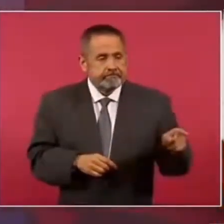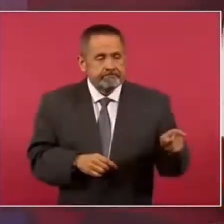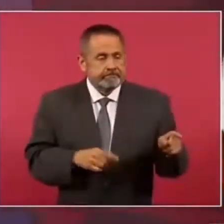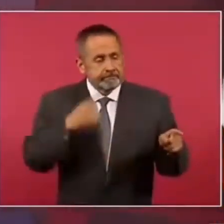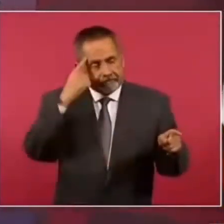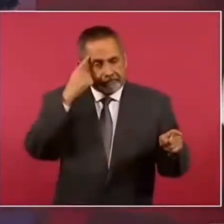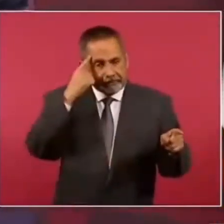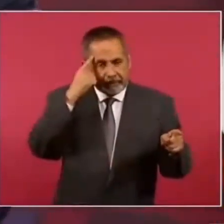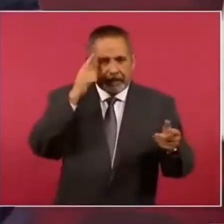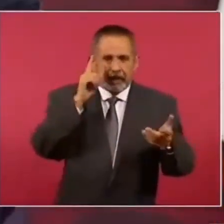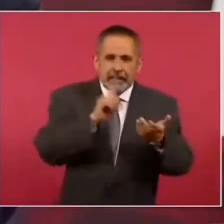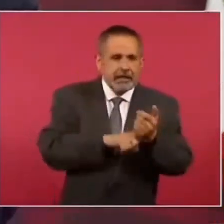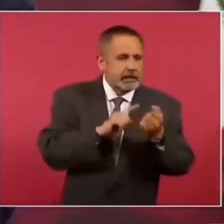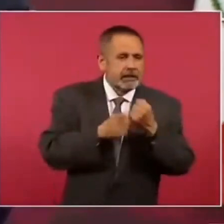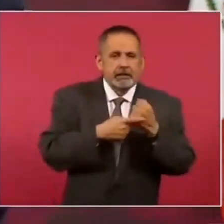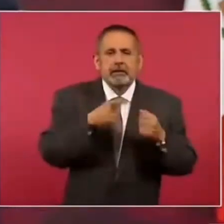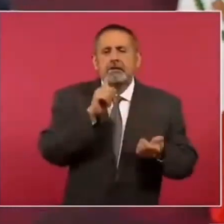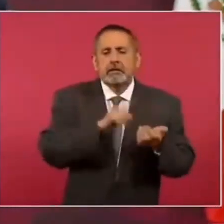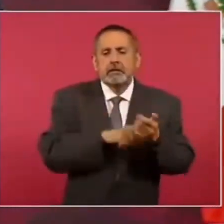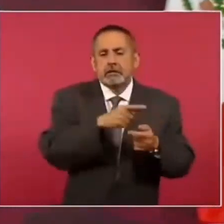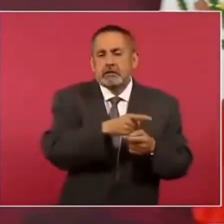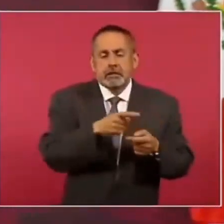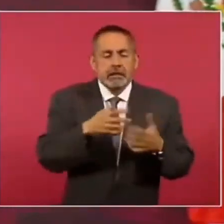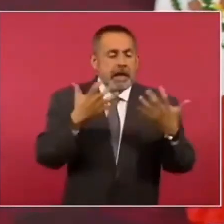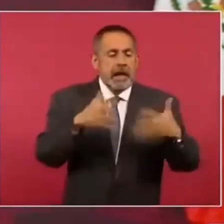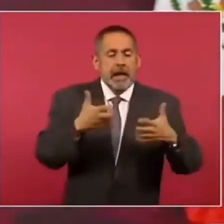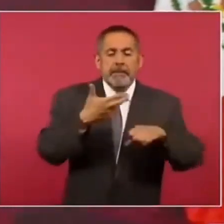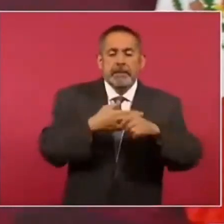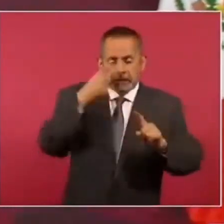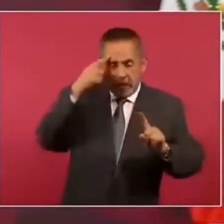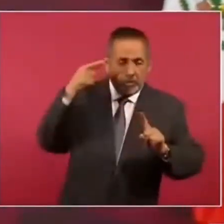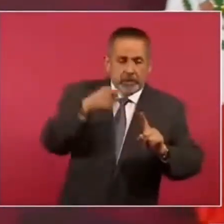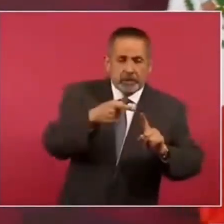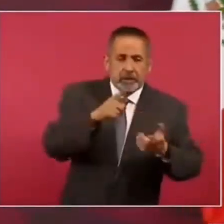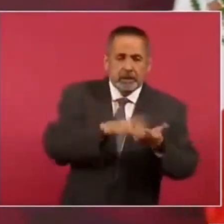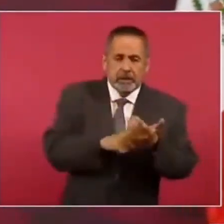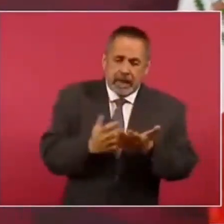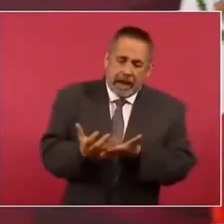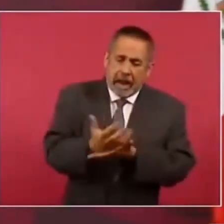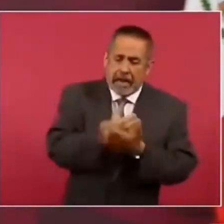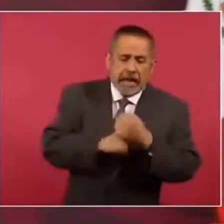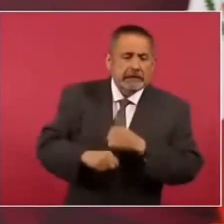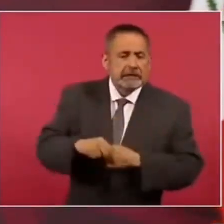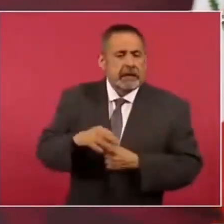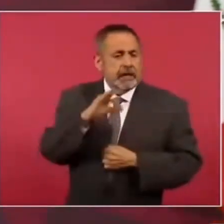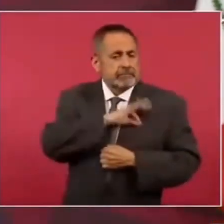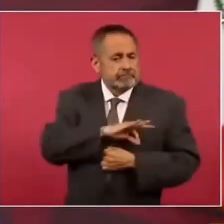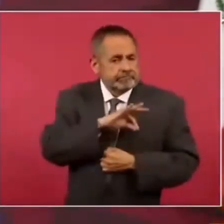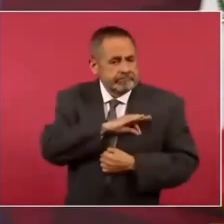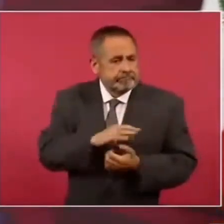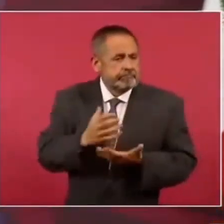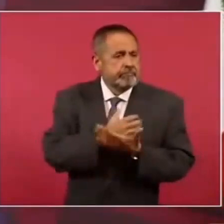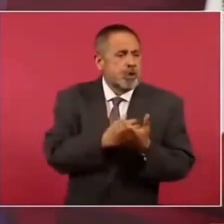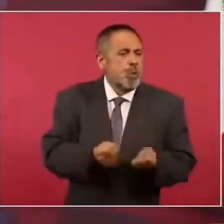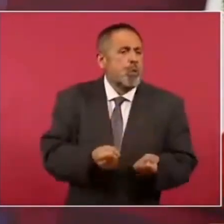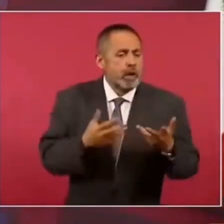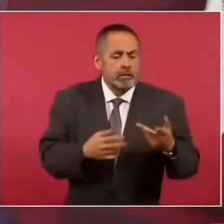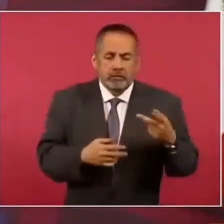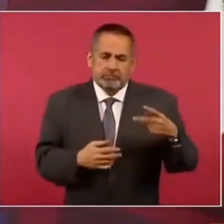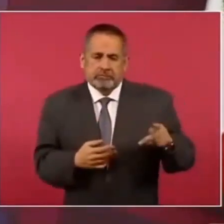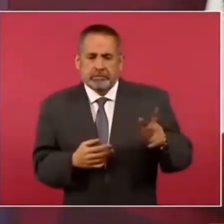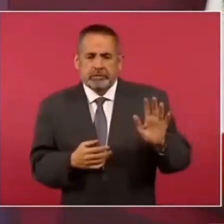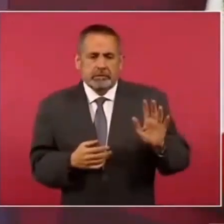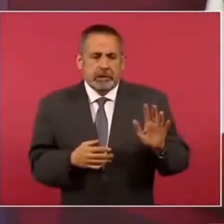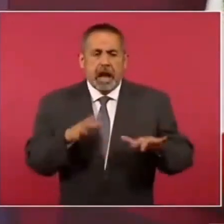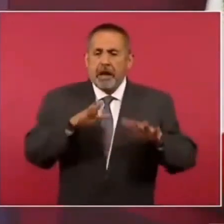factor principal de una empresa la ganancia, la utilidad y a veces